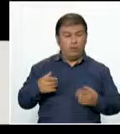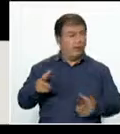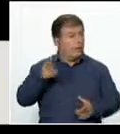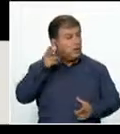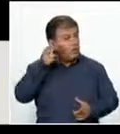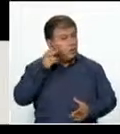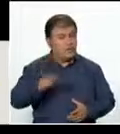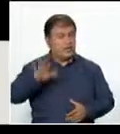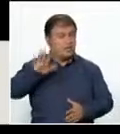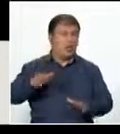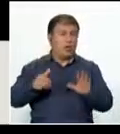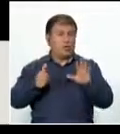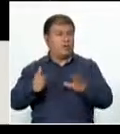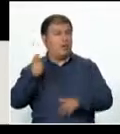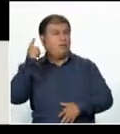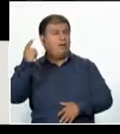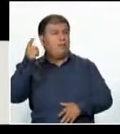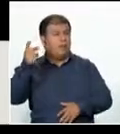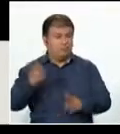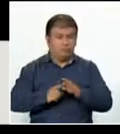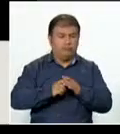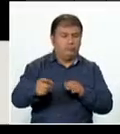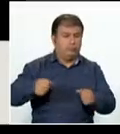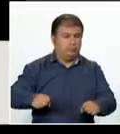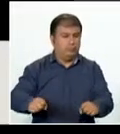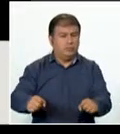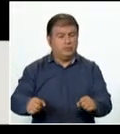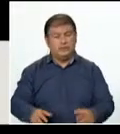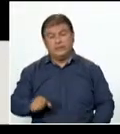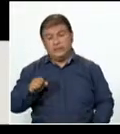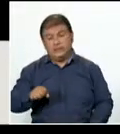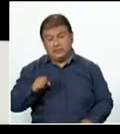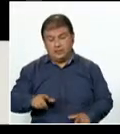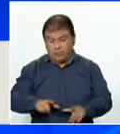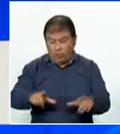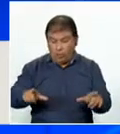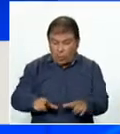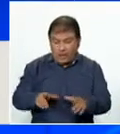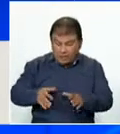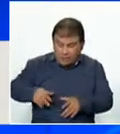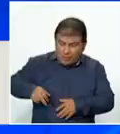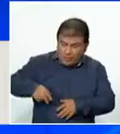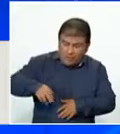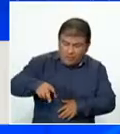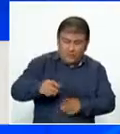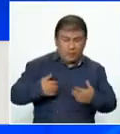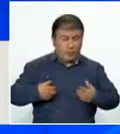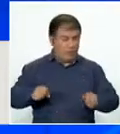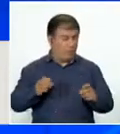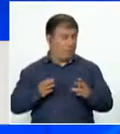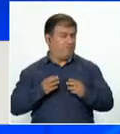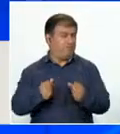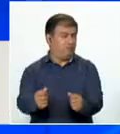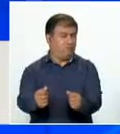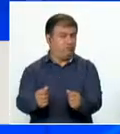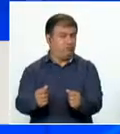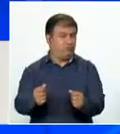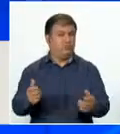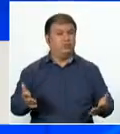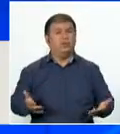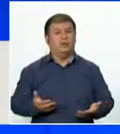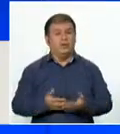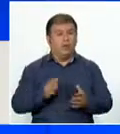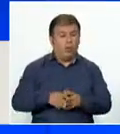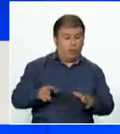escuchar estos 5 o 6 impactos de bala. Pero claro, si es una zona peatonal y de pronto tienes una moto a toda velocidad atravesando, uno se lanza